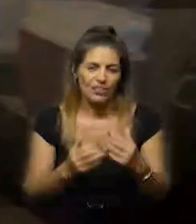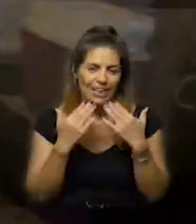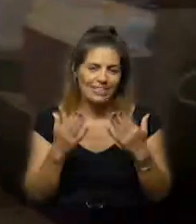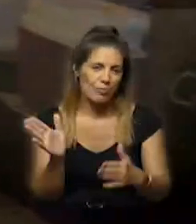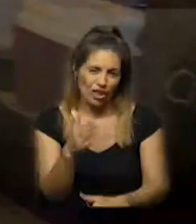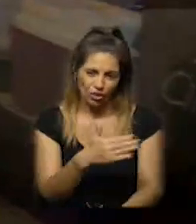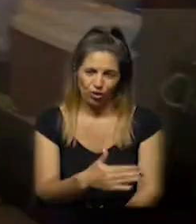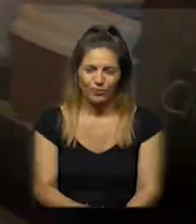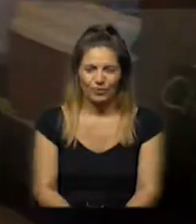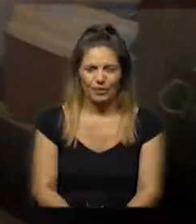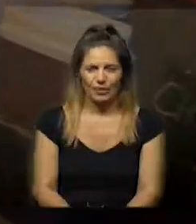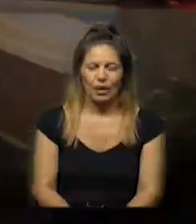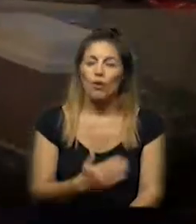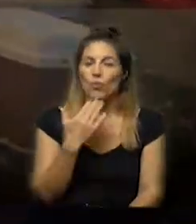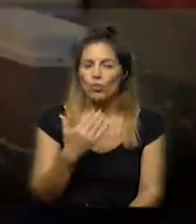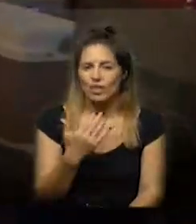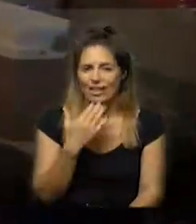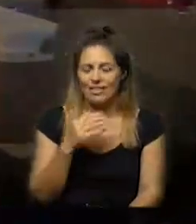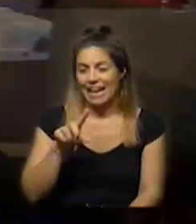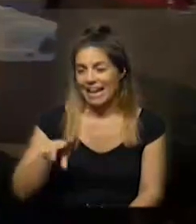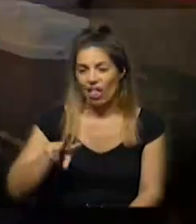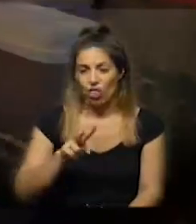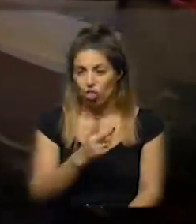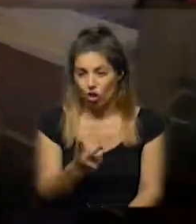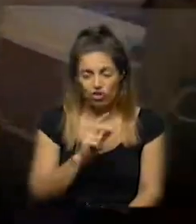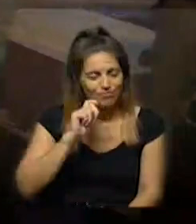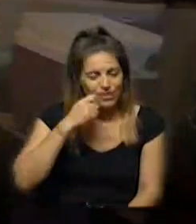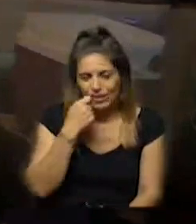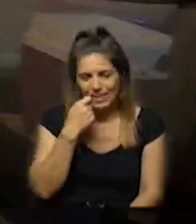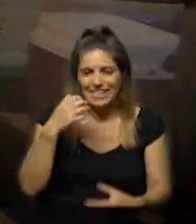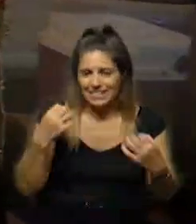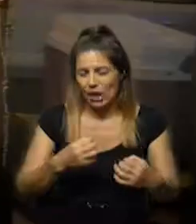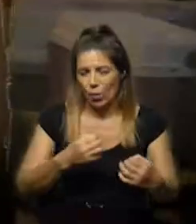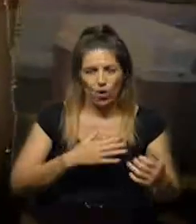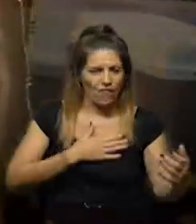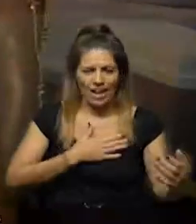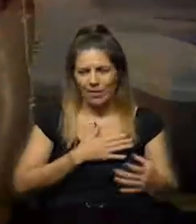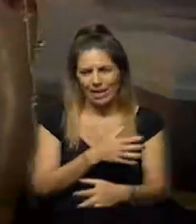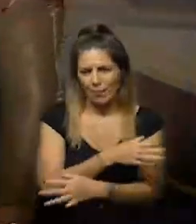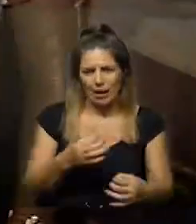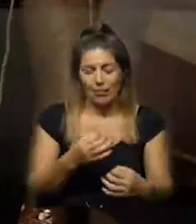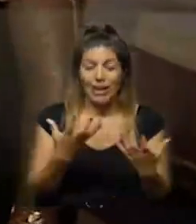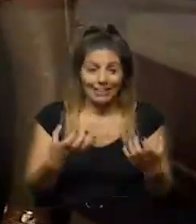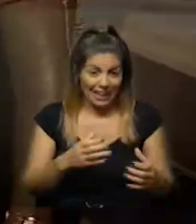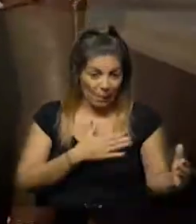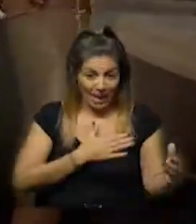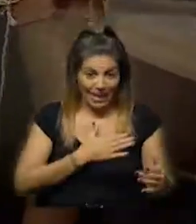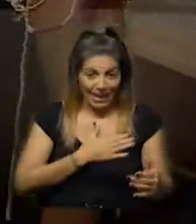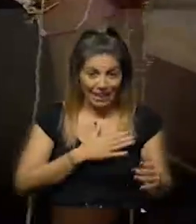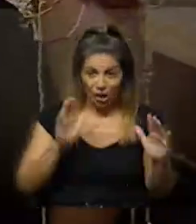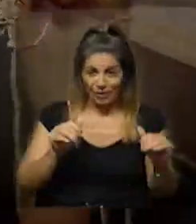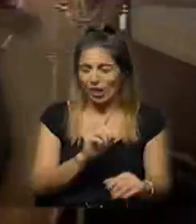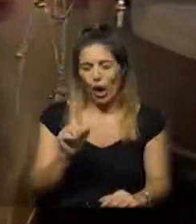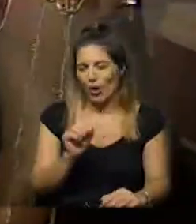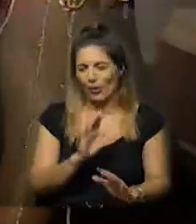todo el mundo. Bueno, muchas gracias. Están divinas. Seguro la rompen bailando. No sé si quieren bailar un poquito y ya me despido, ¿no? No vamos a quemar nada